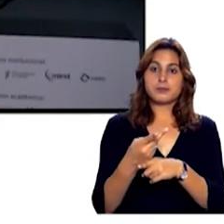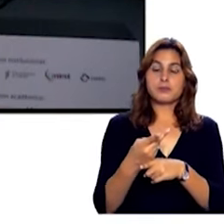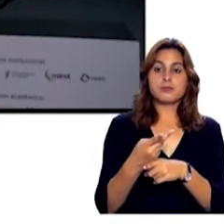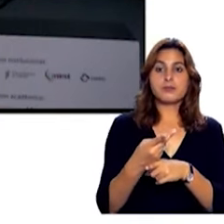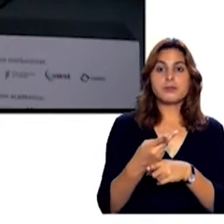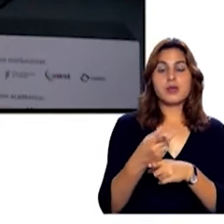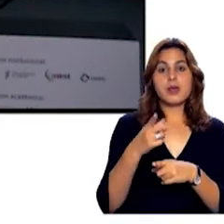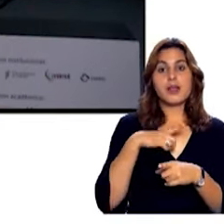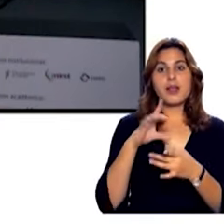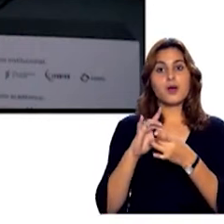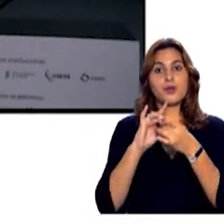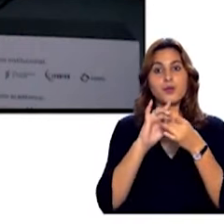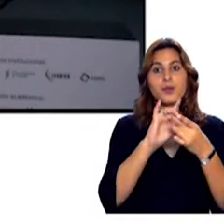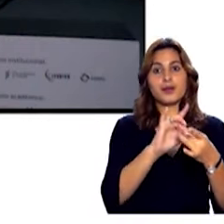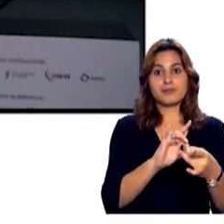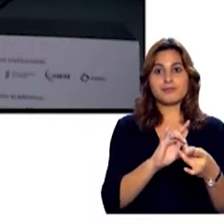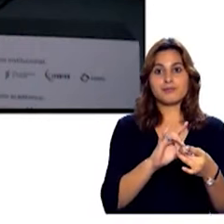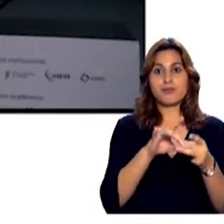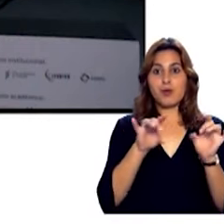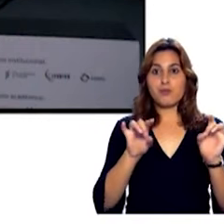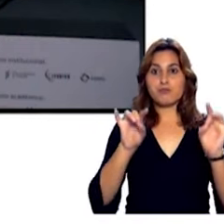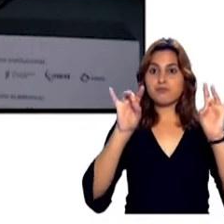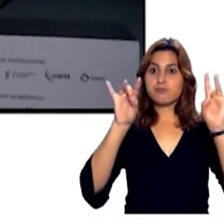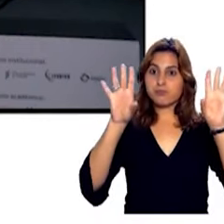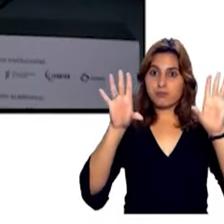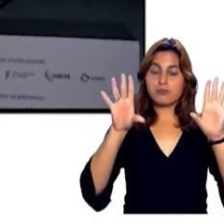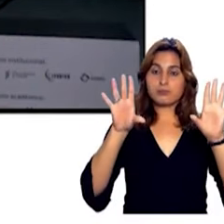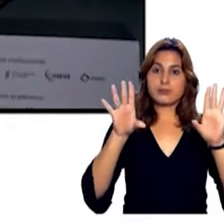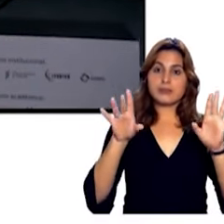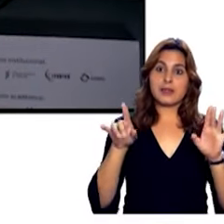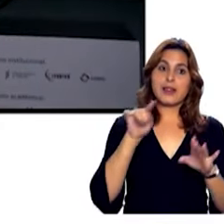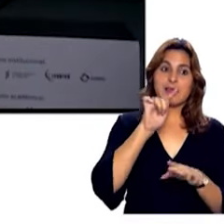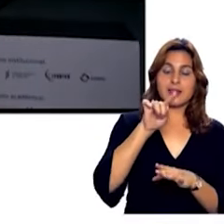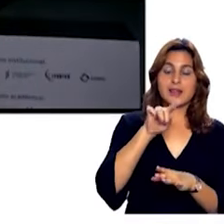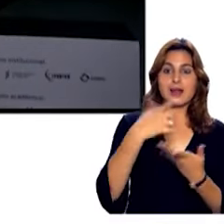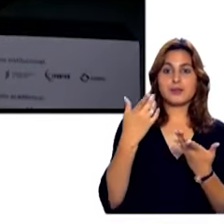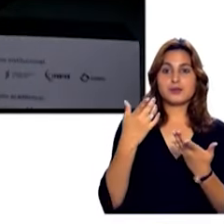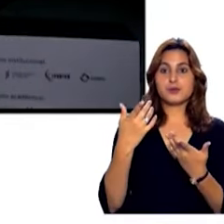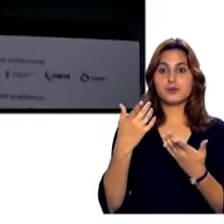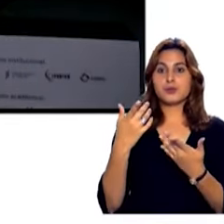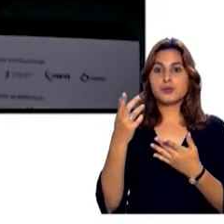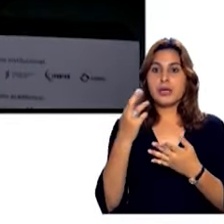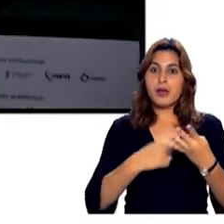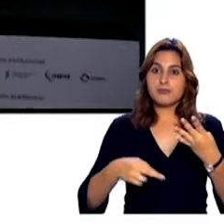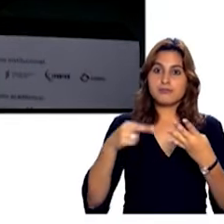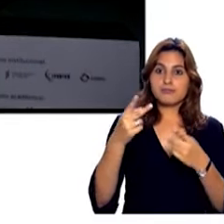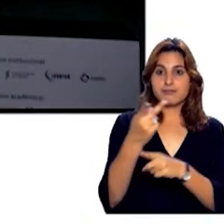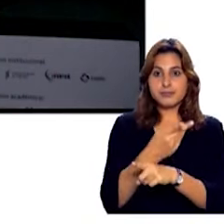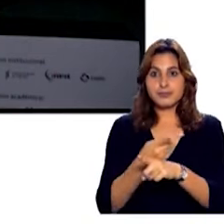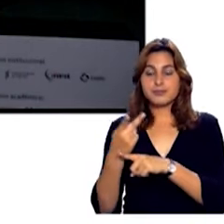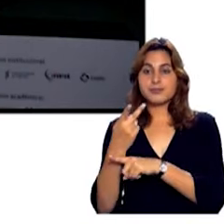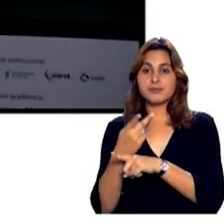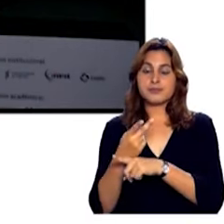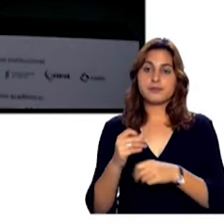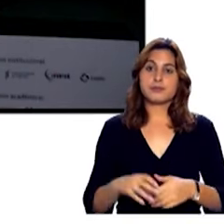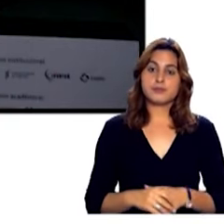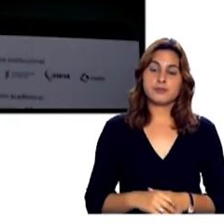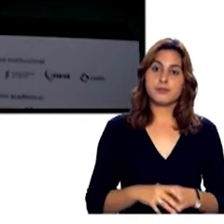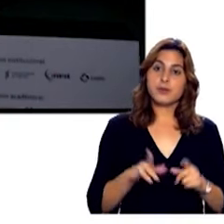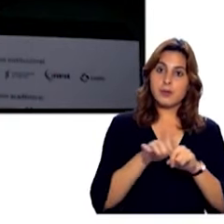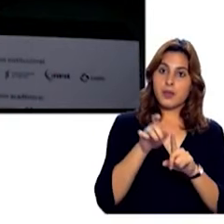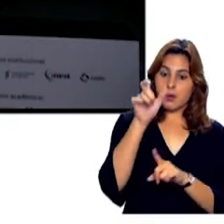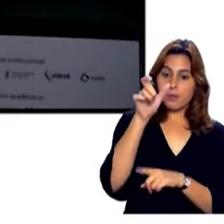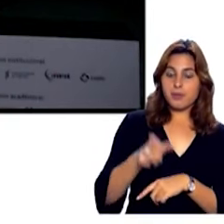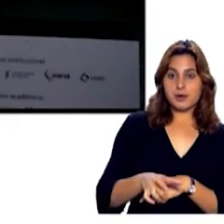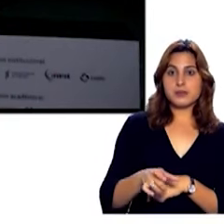cumplir funciones propias de un recurso de casa la asegurar el principio de igualdad de ciudadanos an Ley Y asegurar el principio